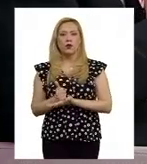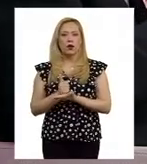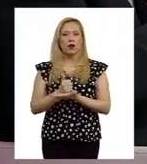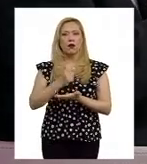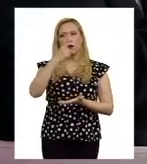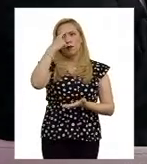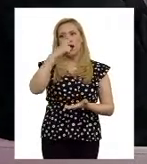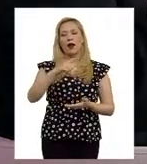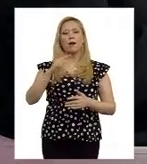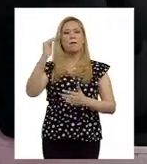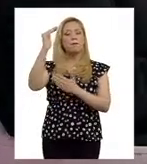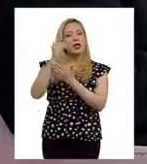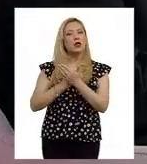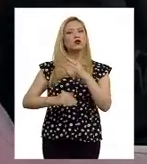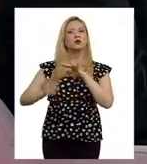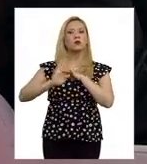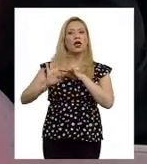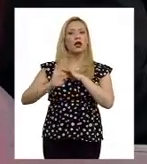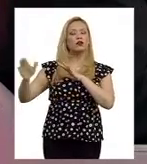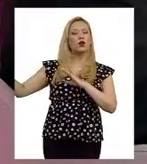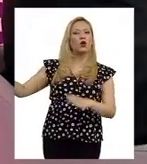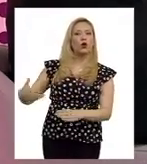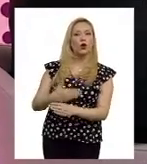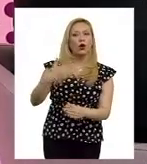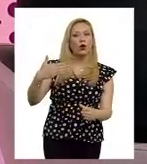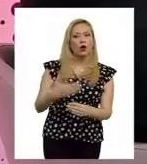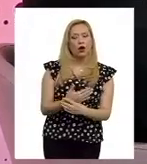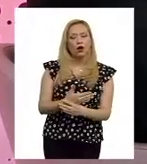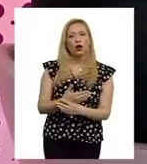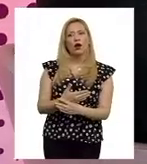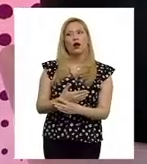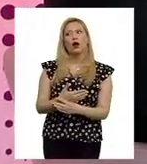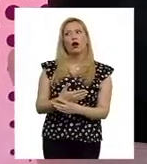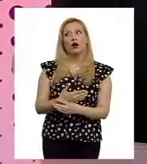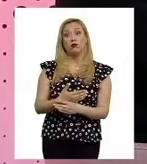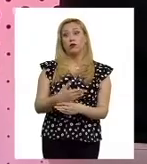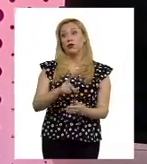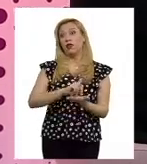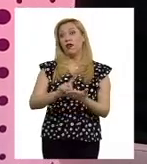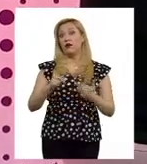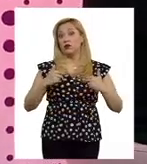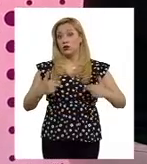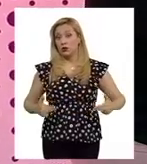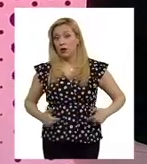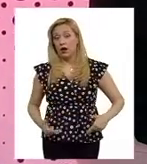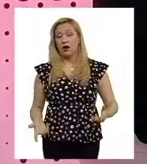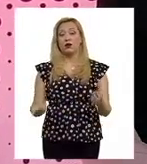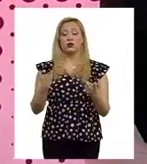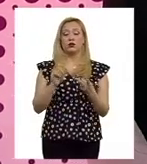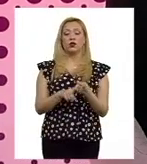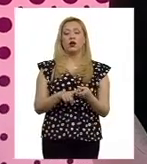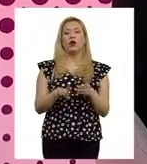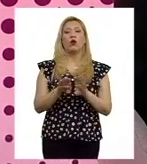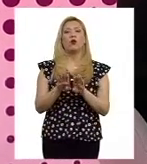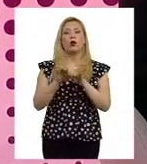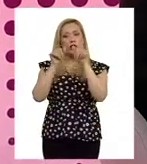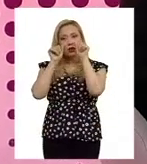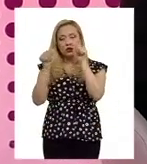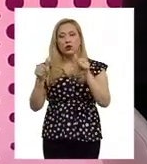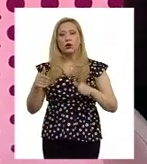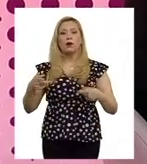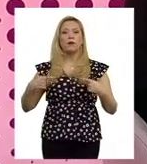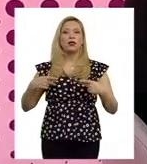del flujo migratorio, del ciclo migratorio completo, que incluye derechos humanos, el tratamiento de población